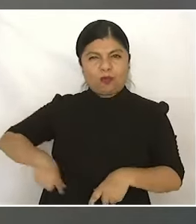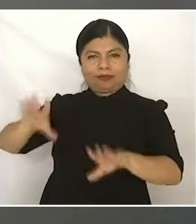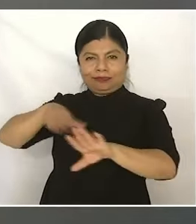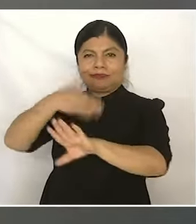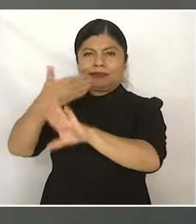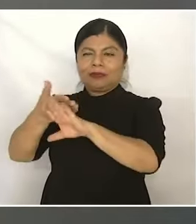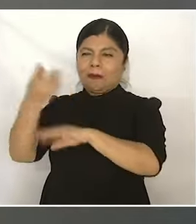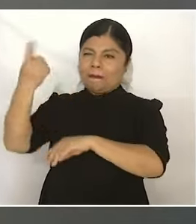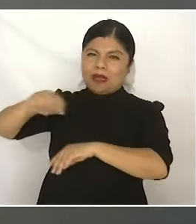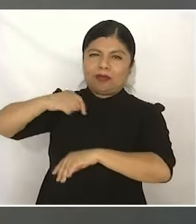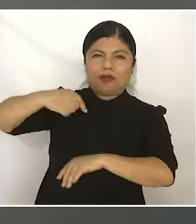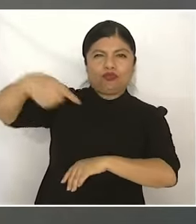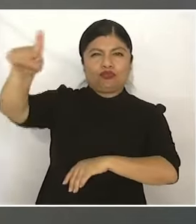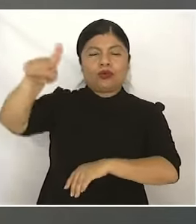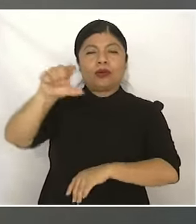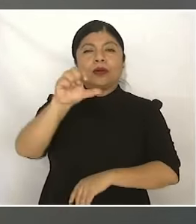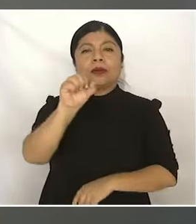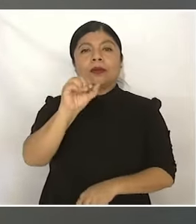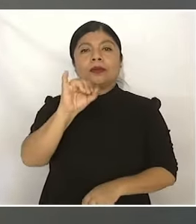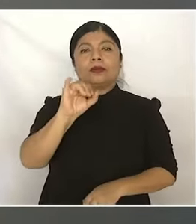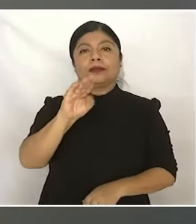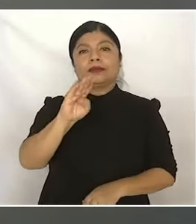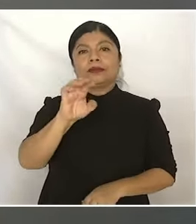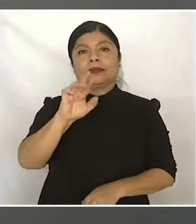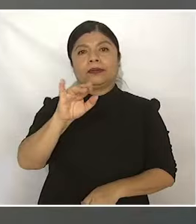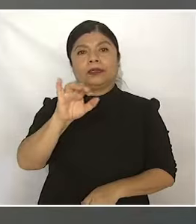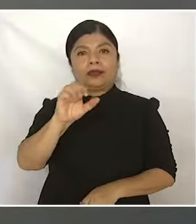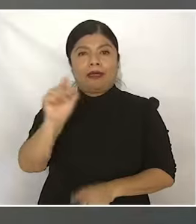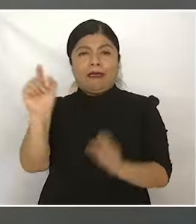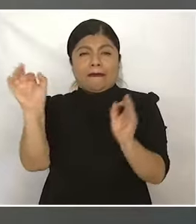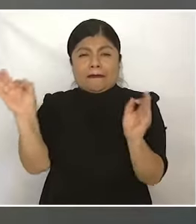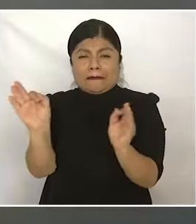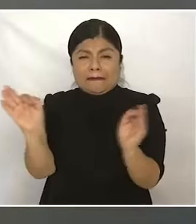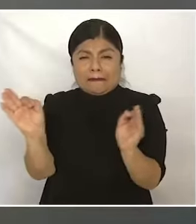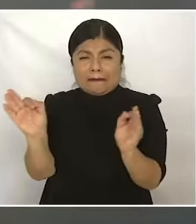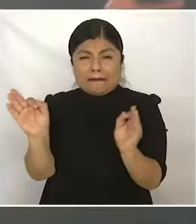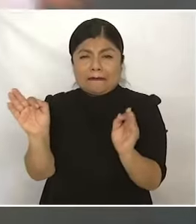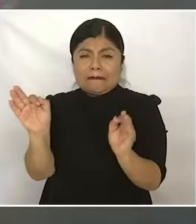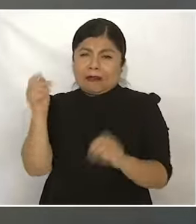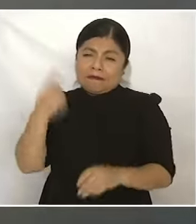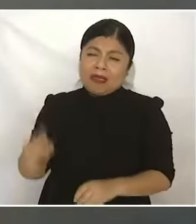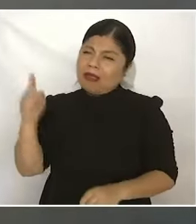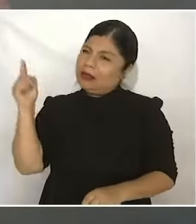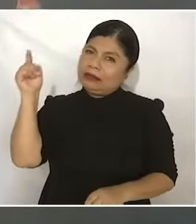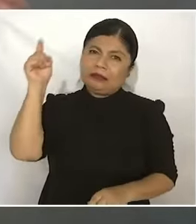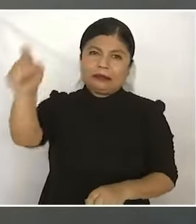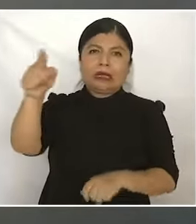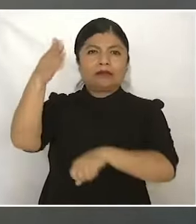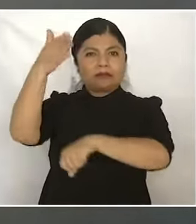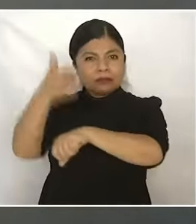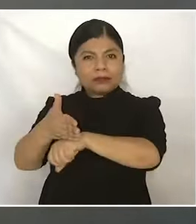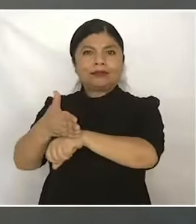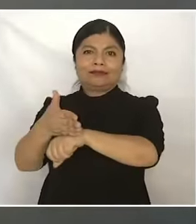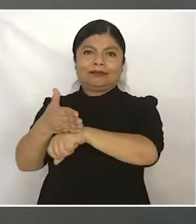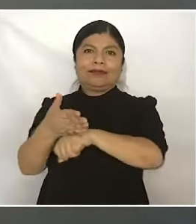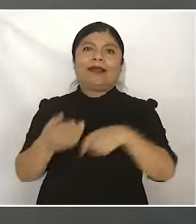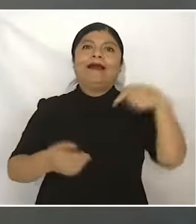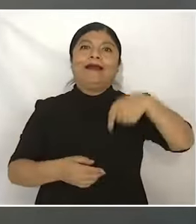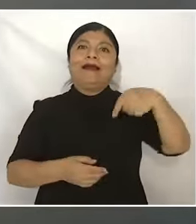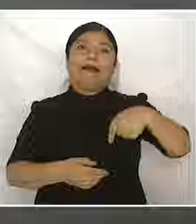muy difícil de resistir ese clima, y acá era el trópico y